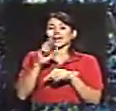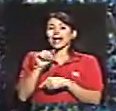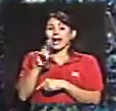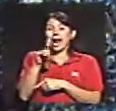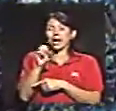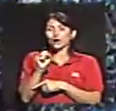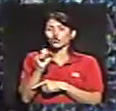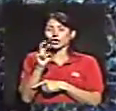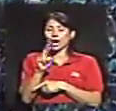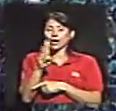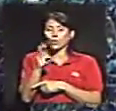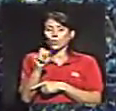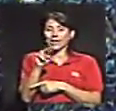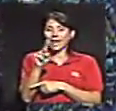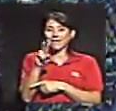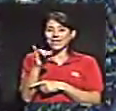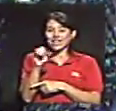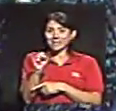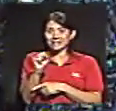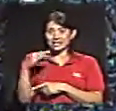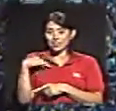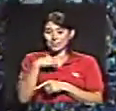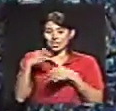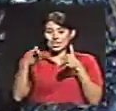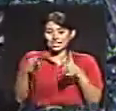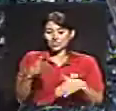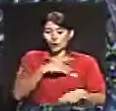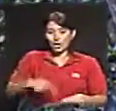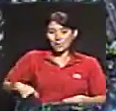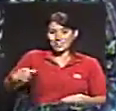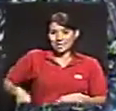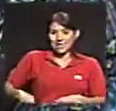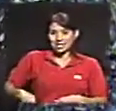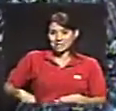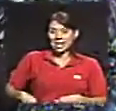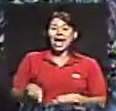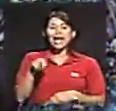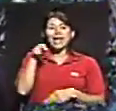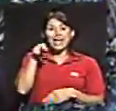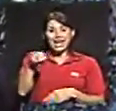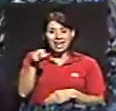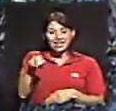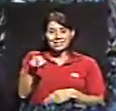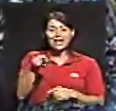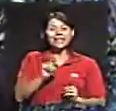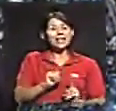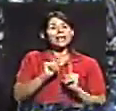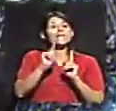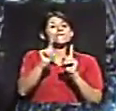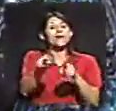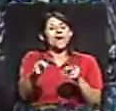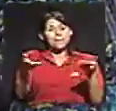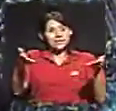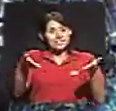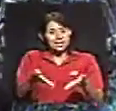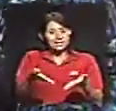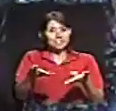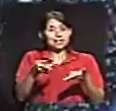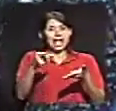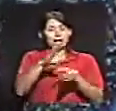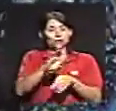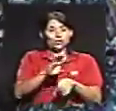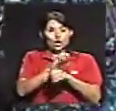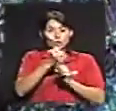Ministro de la Presidencia. Ministro de la Presidencia. Ella es la que hace presencia física en el Consejo Municipal, inclusive en marzo de este